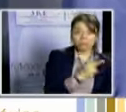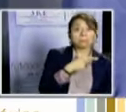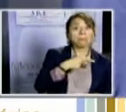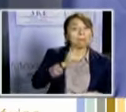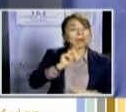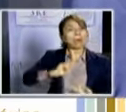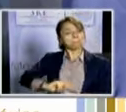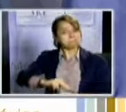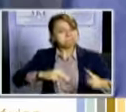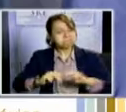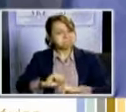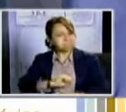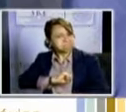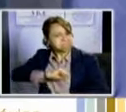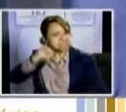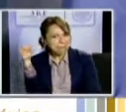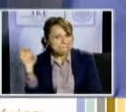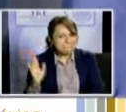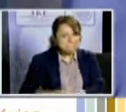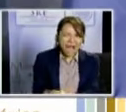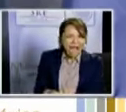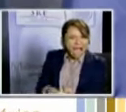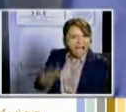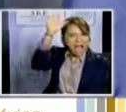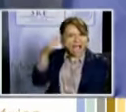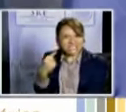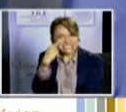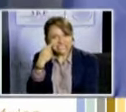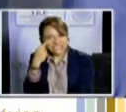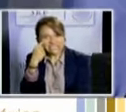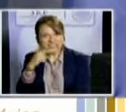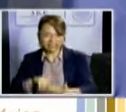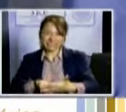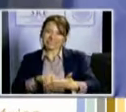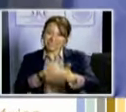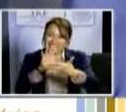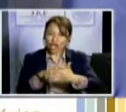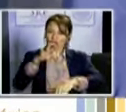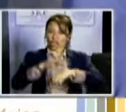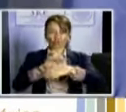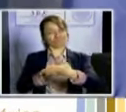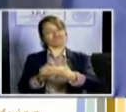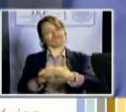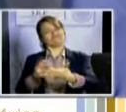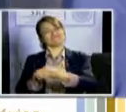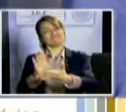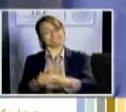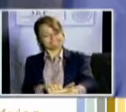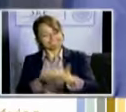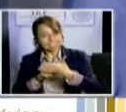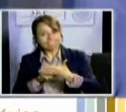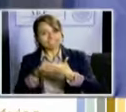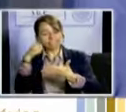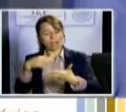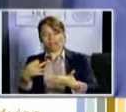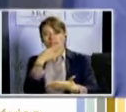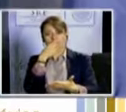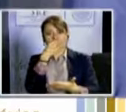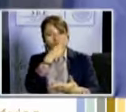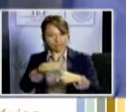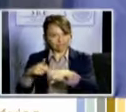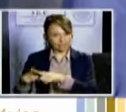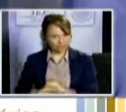disparó. Lo que supimos en esta reunión es que el gobierno federal le ha estado pegando tan duro a los médicos que